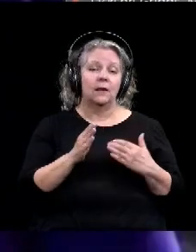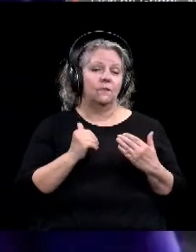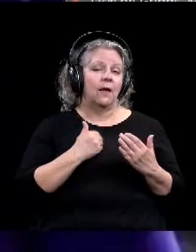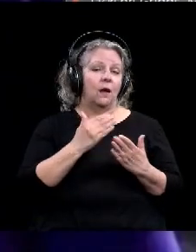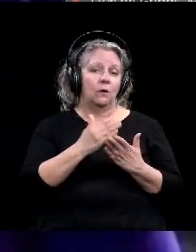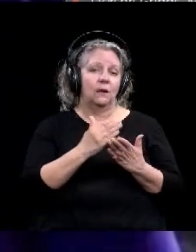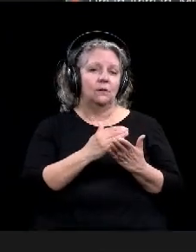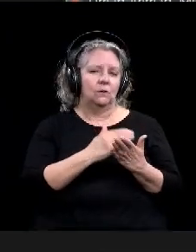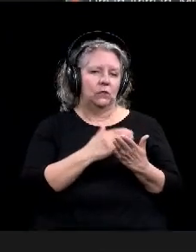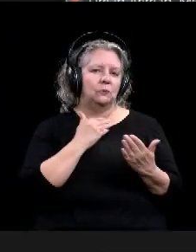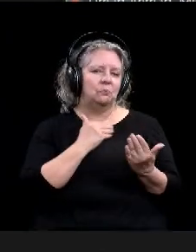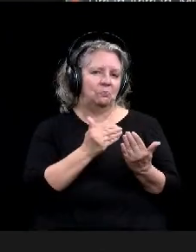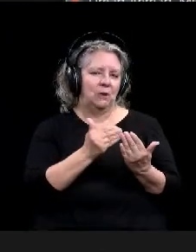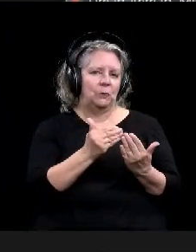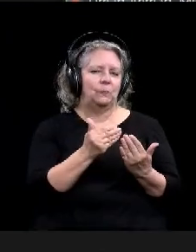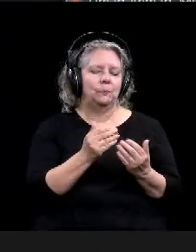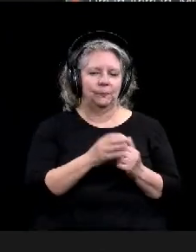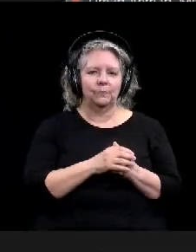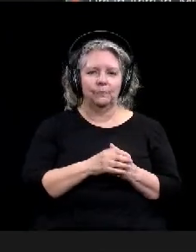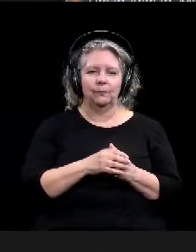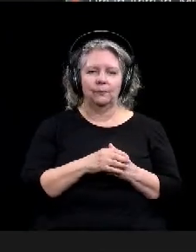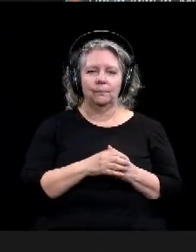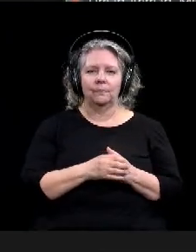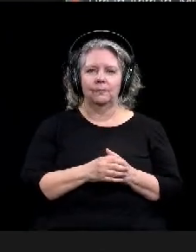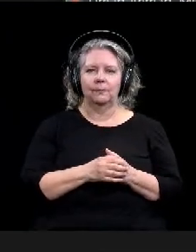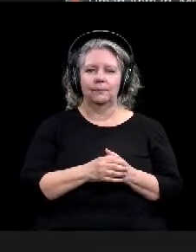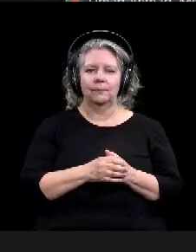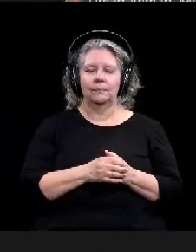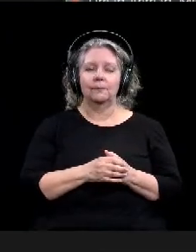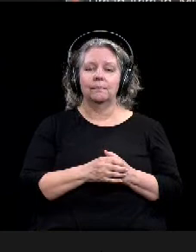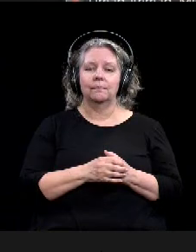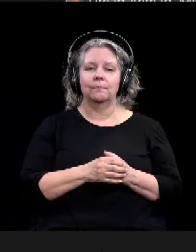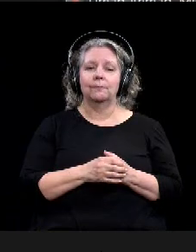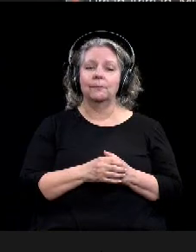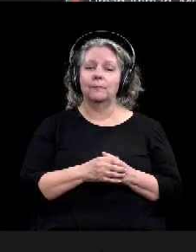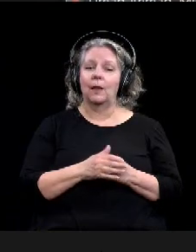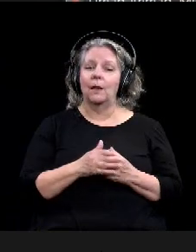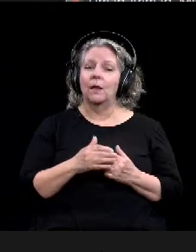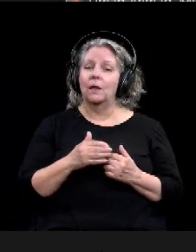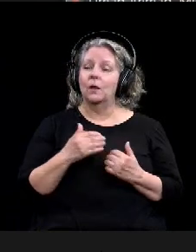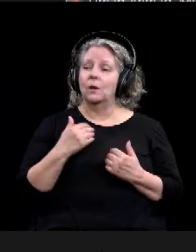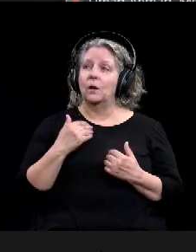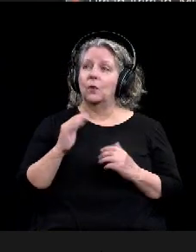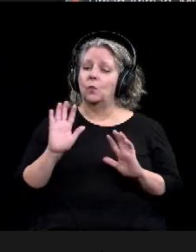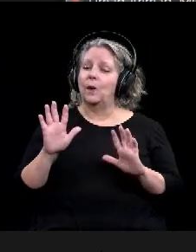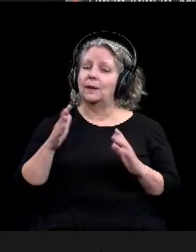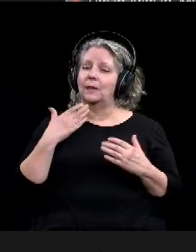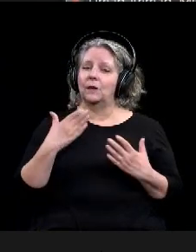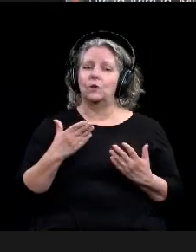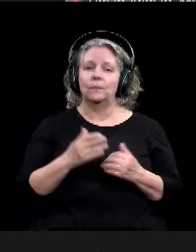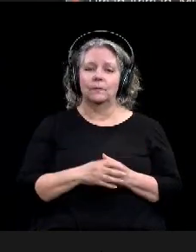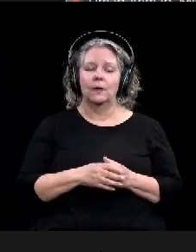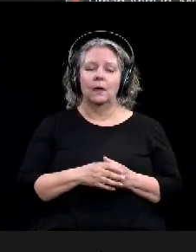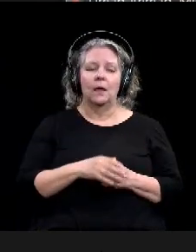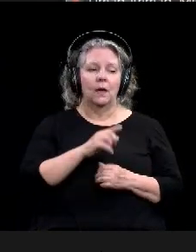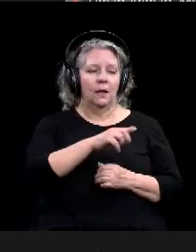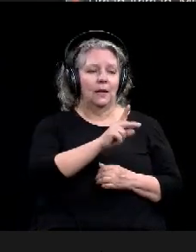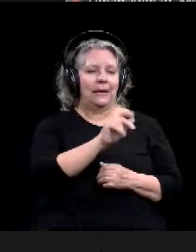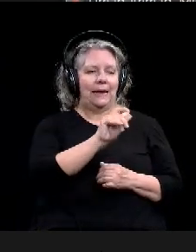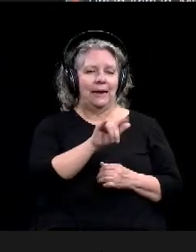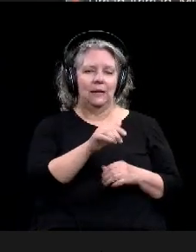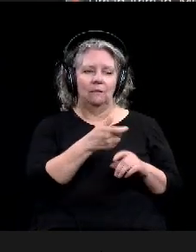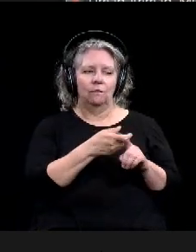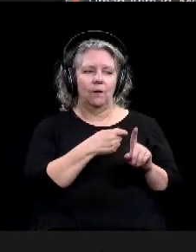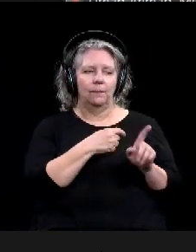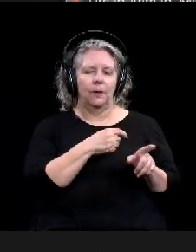disculpa por eso gracias katy con perovic y ex estás en